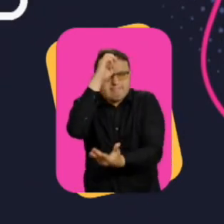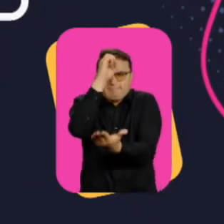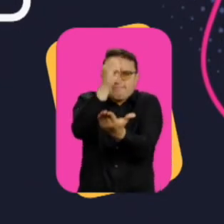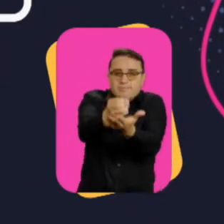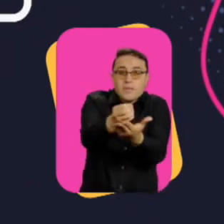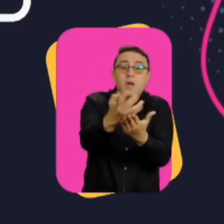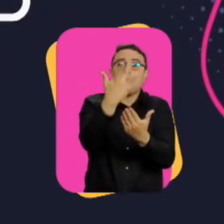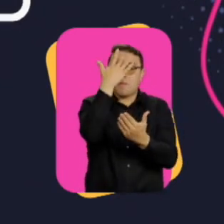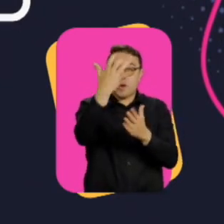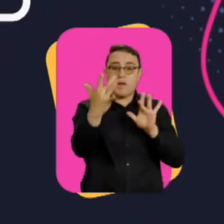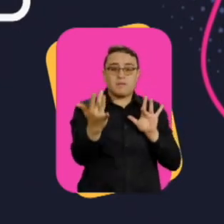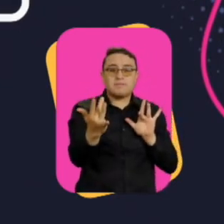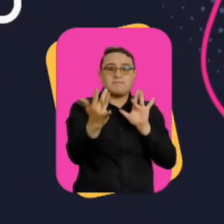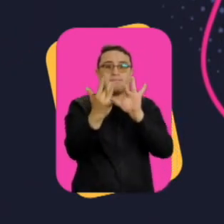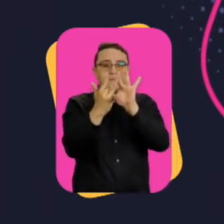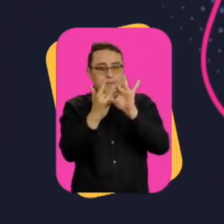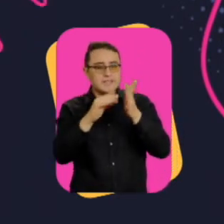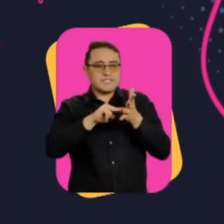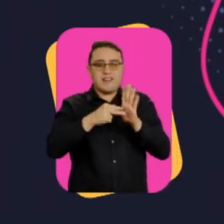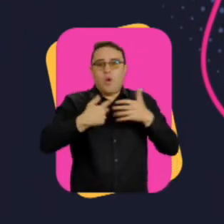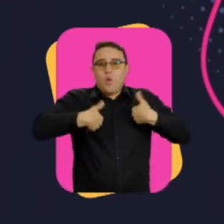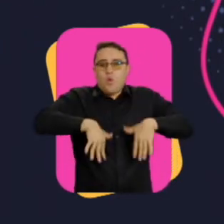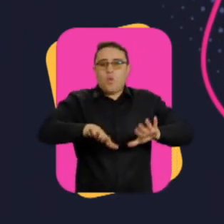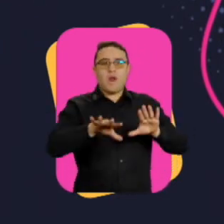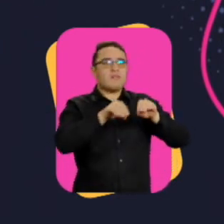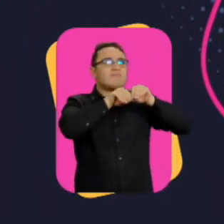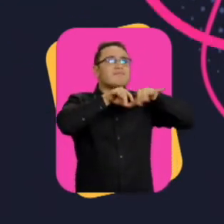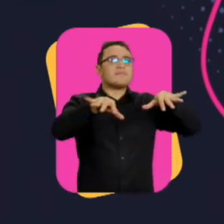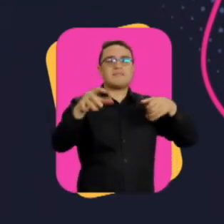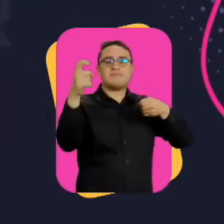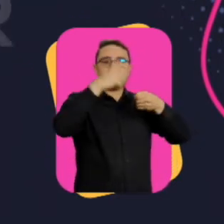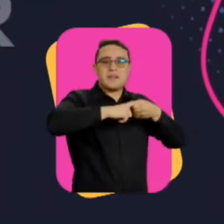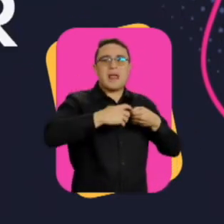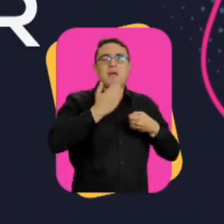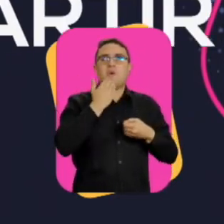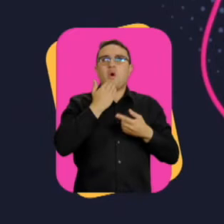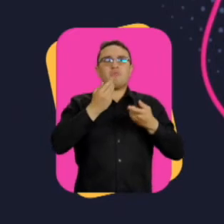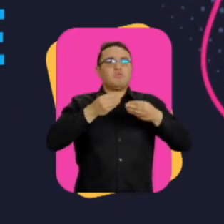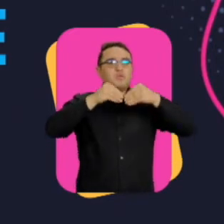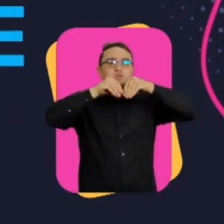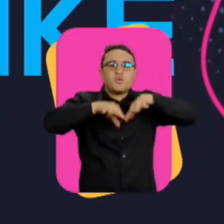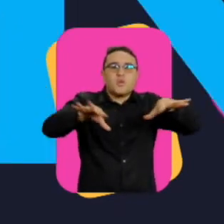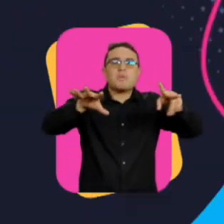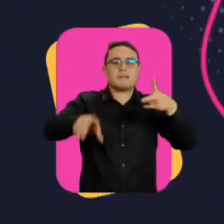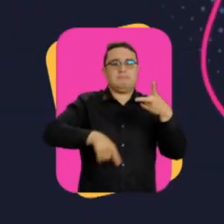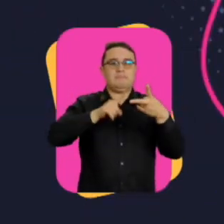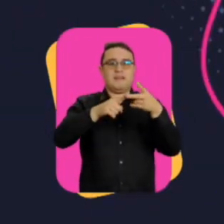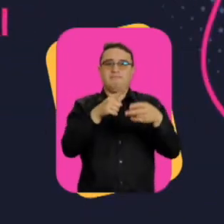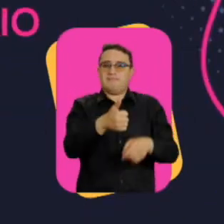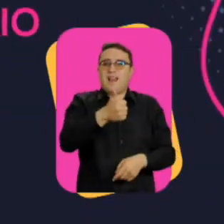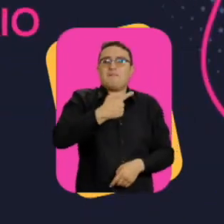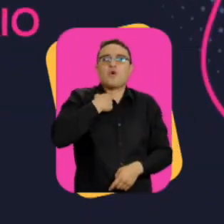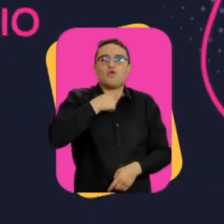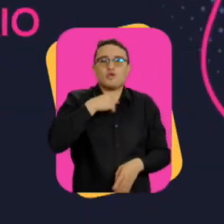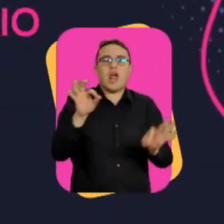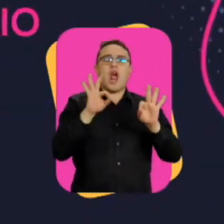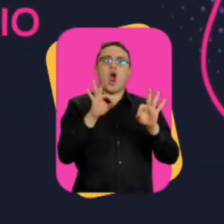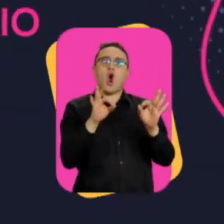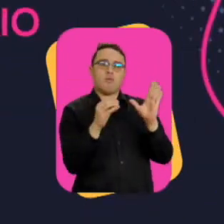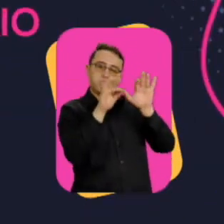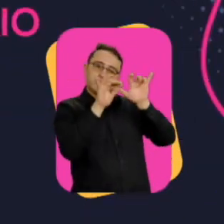interacción es cualquier tipo de acción sobre nuestros posteos, como compartir, dar un like o escribir un